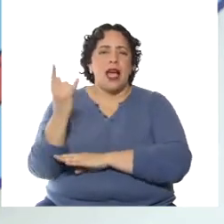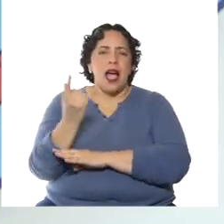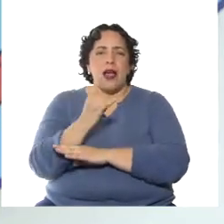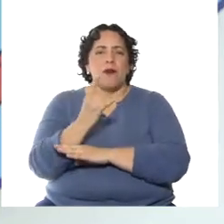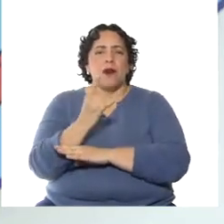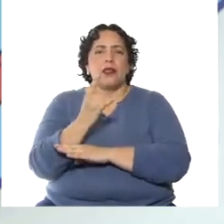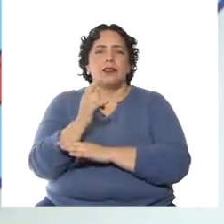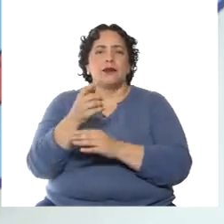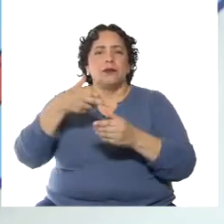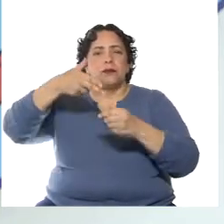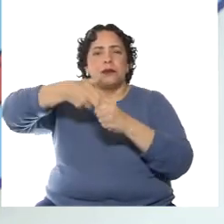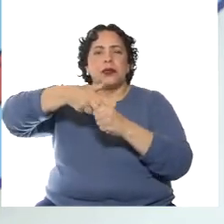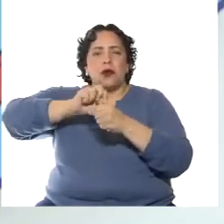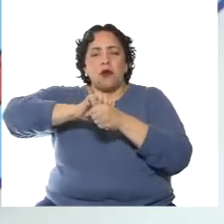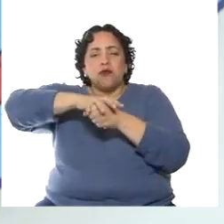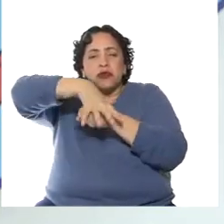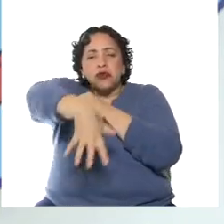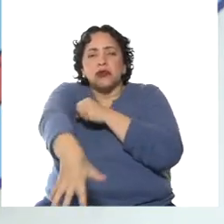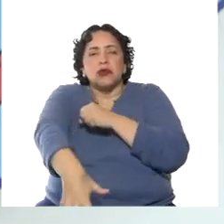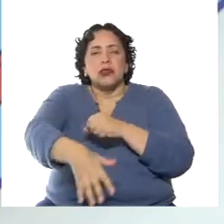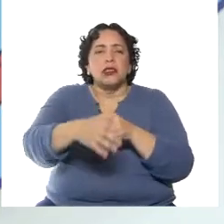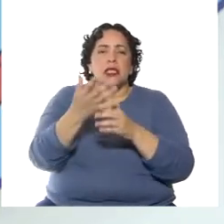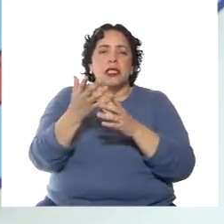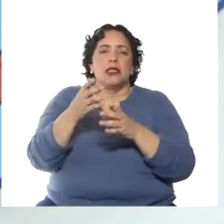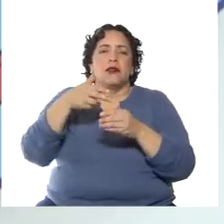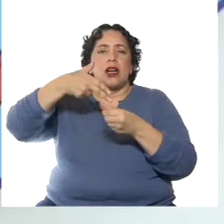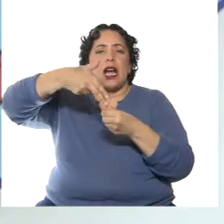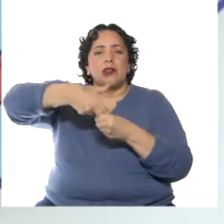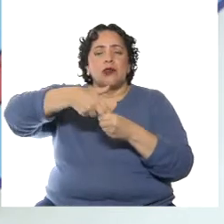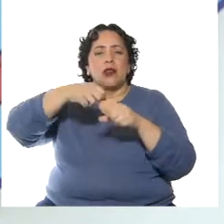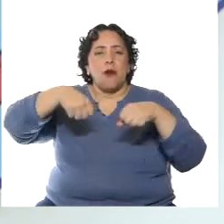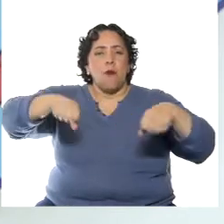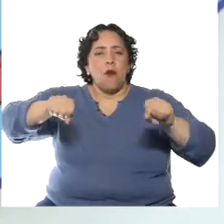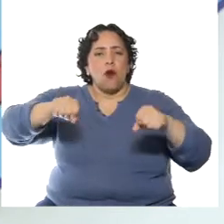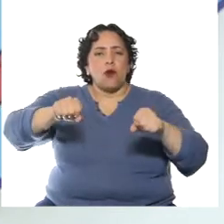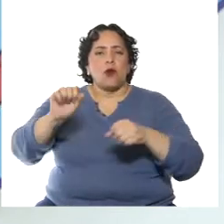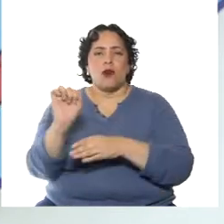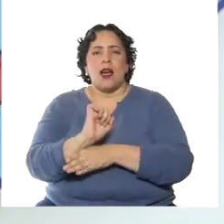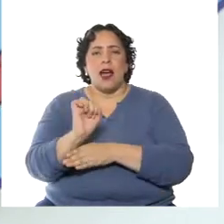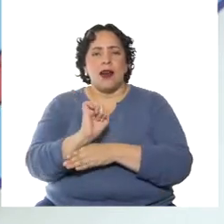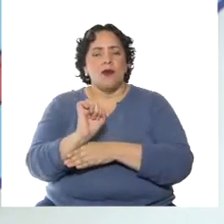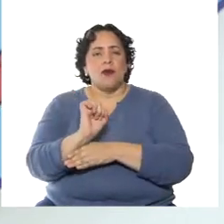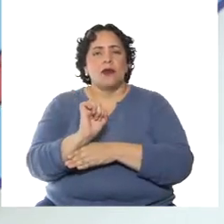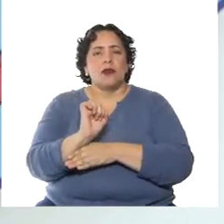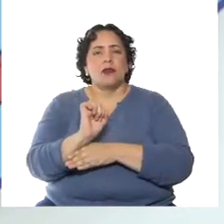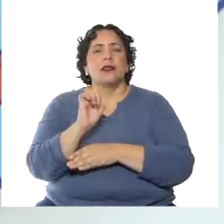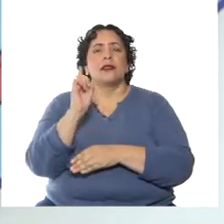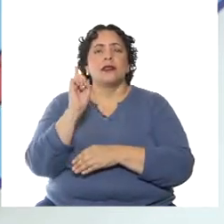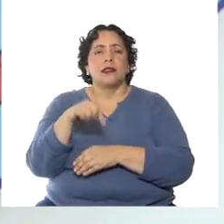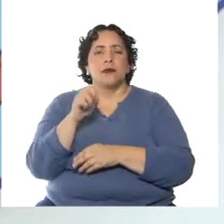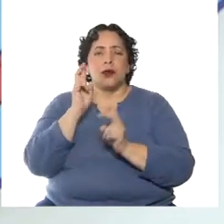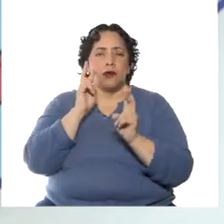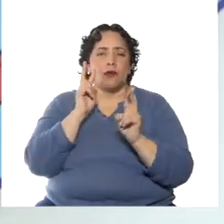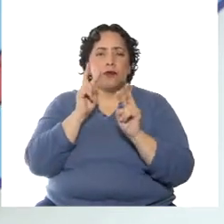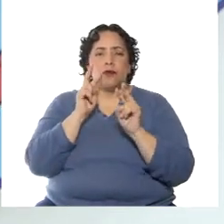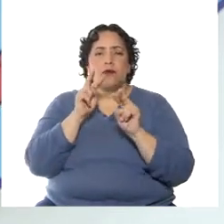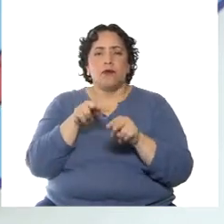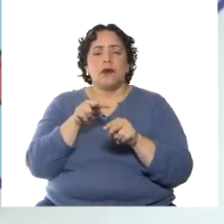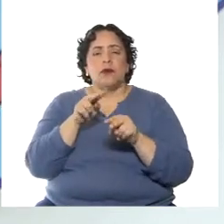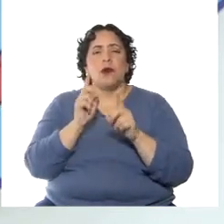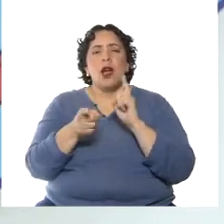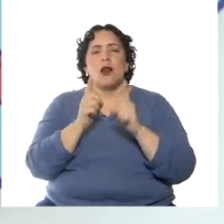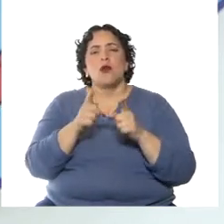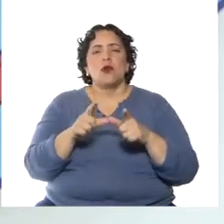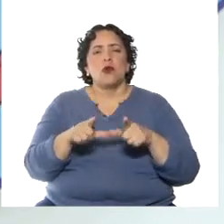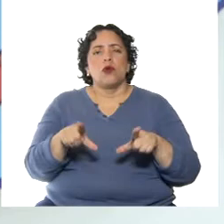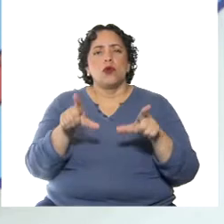del petróleo, combustible del carro, de moto, entre otros transportes que hacen uso del mismo. Y también cuando observamos algunas